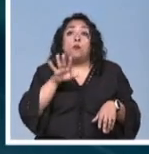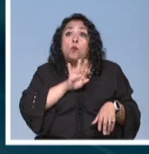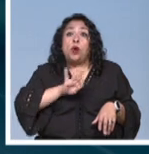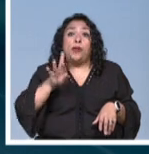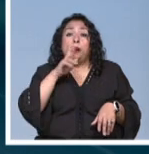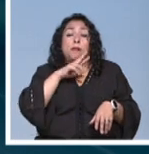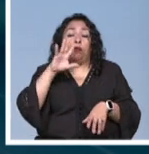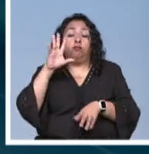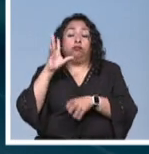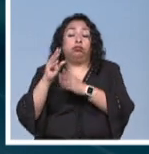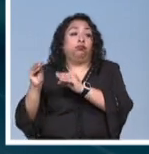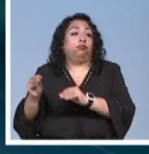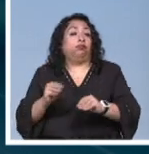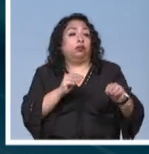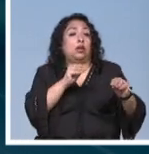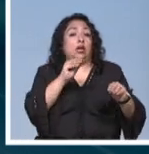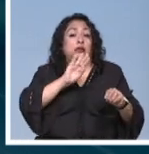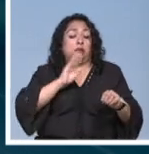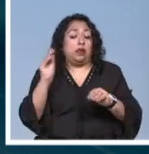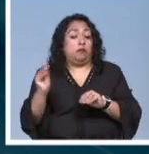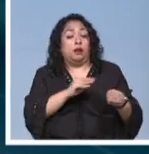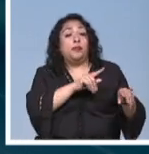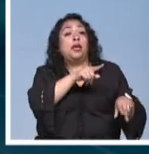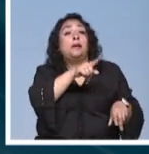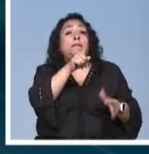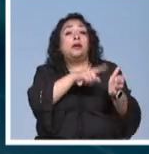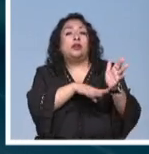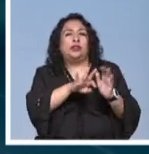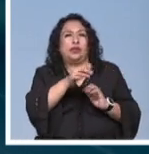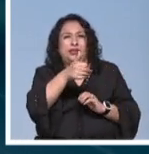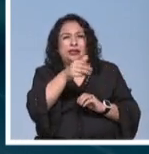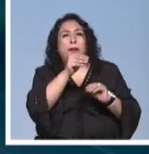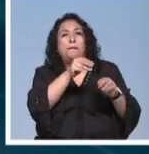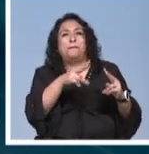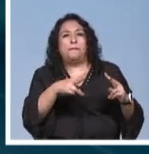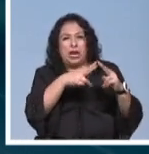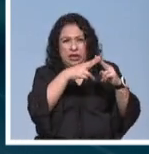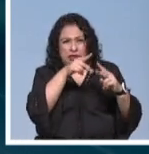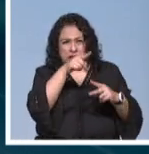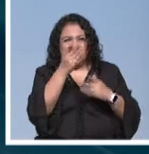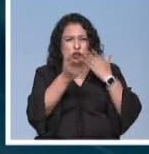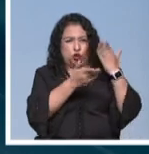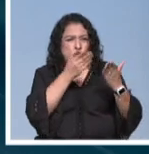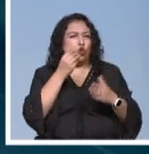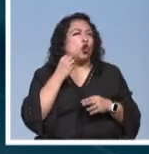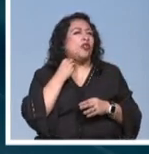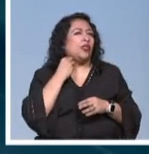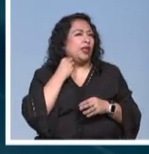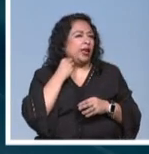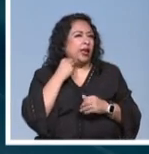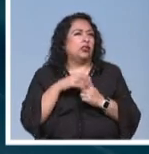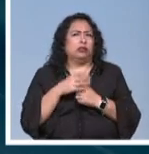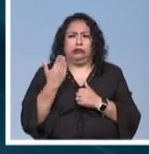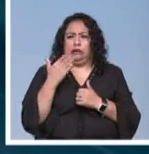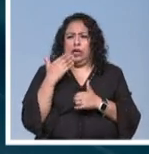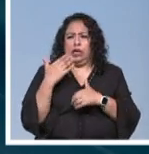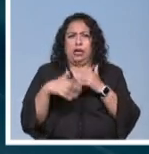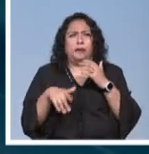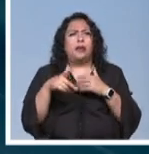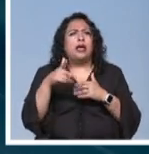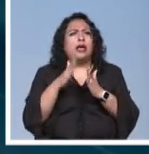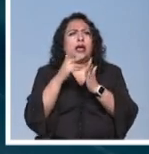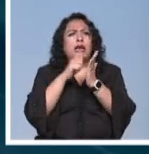pudo, se marchó de España. En 1956 se trasladó a París, donde estudió Derecho. Acabo de terminar